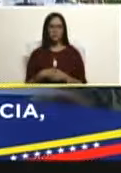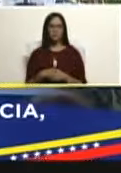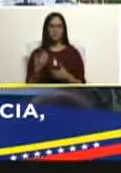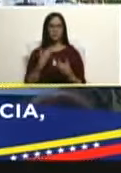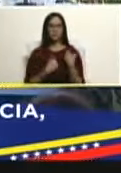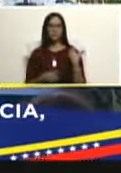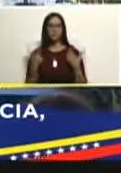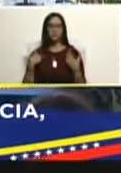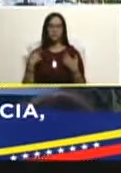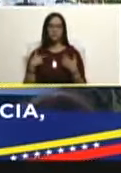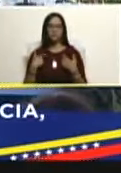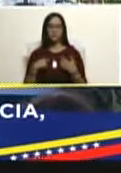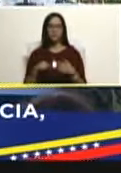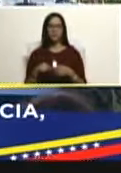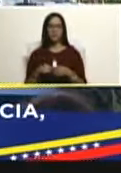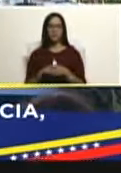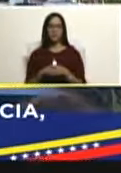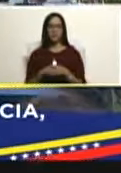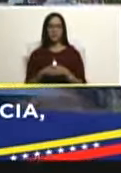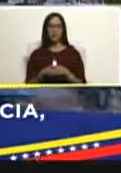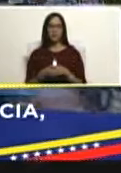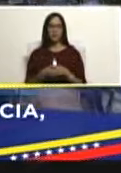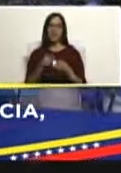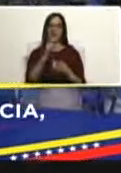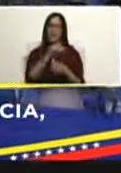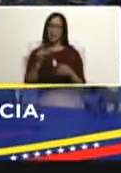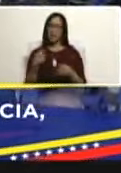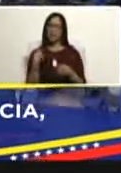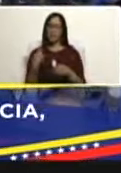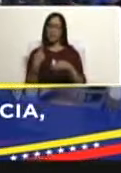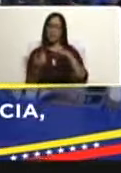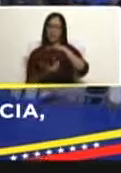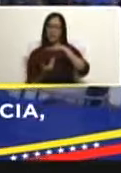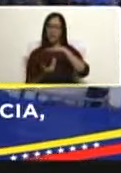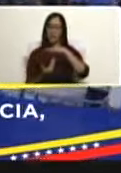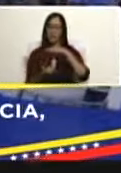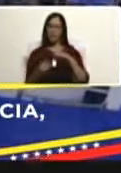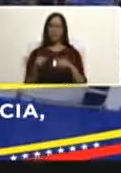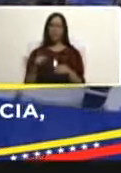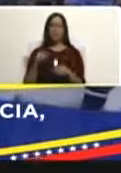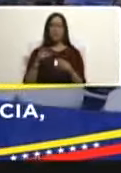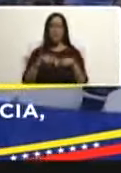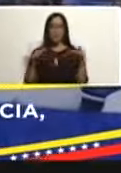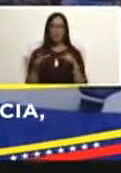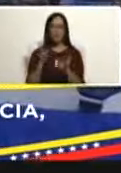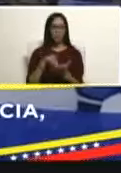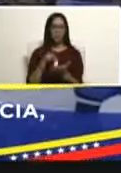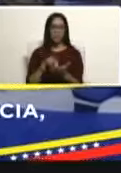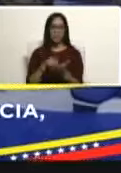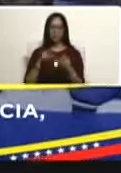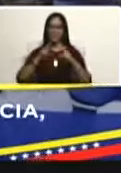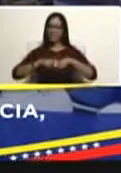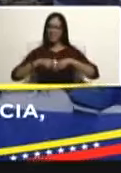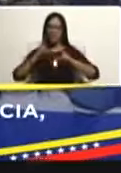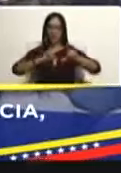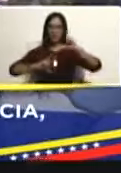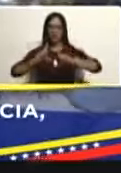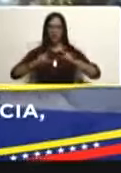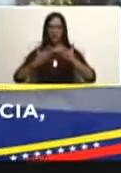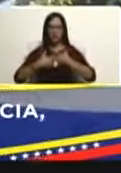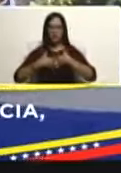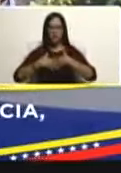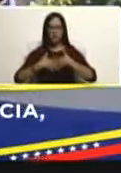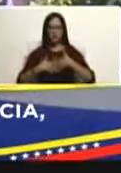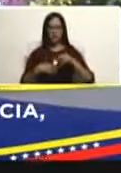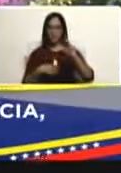Presidente, tenemos la gente en el primer vértice. Tenemos los espacios de investigación en el segundo, los talleres, los laboratorios, las fábricas. Y entonces, ¿hacia